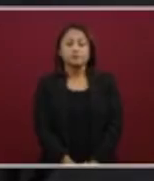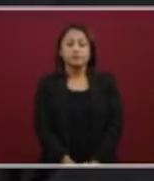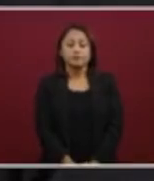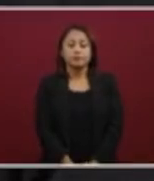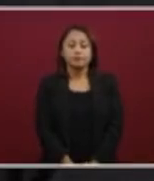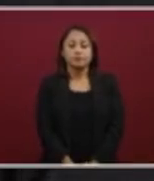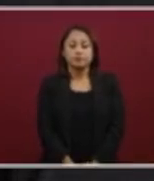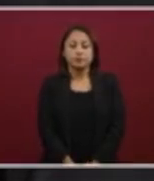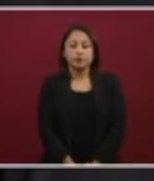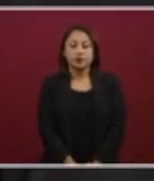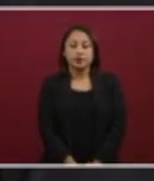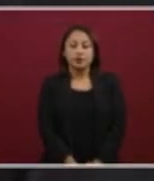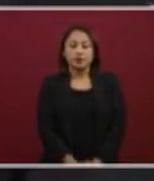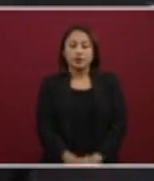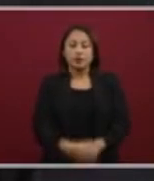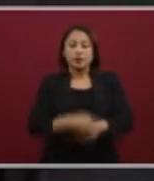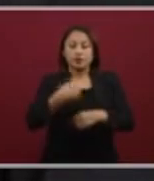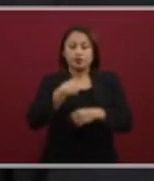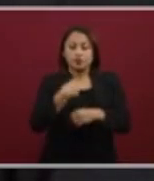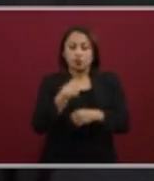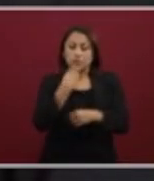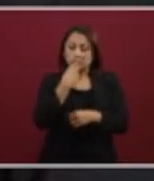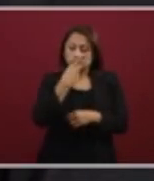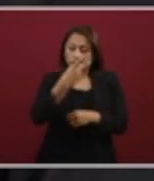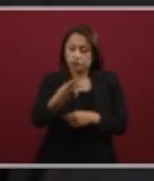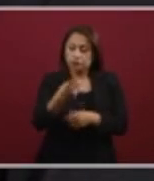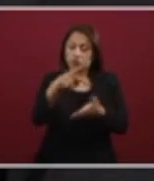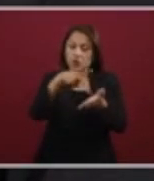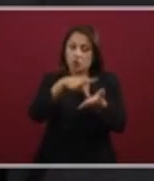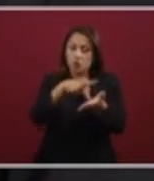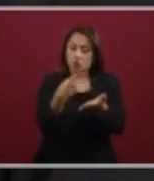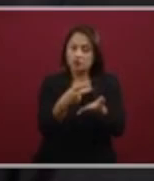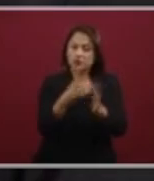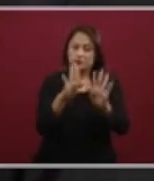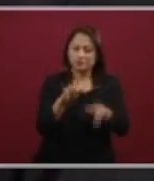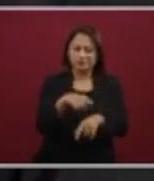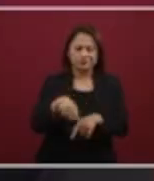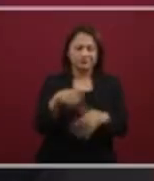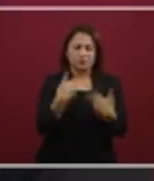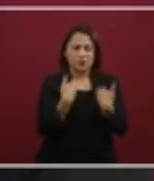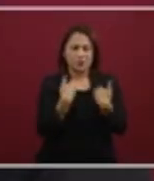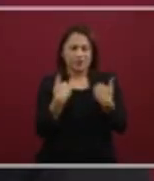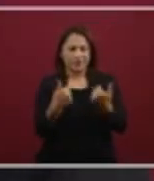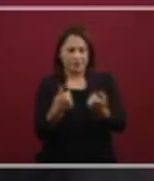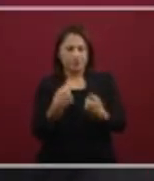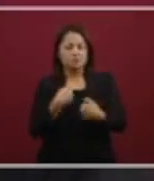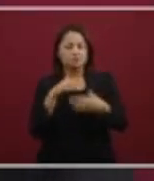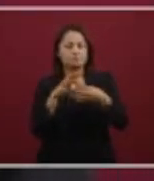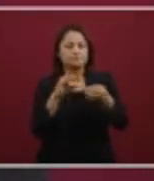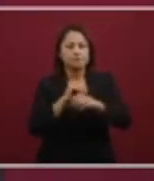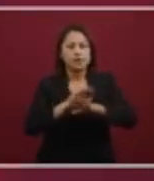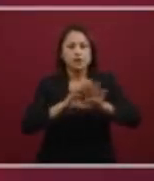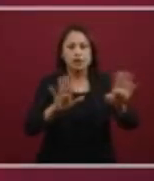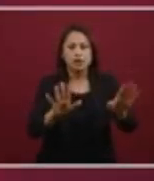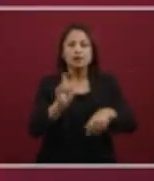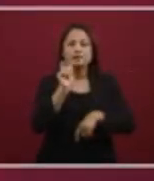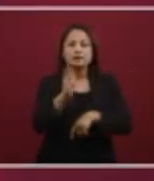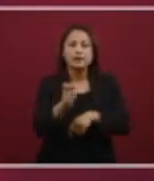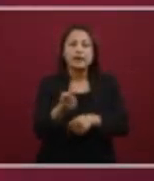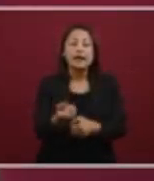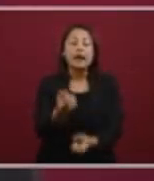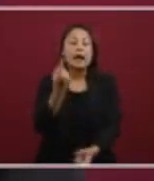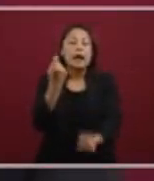lo voy a volver a decir, que parece que no se entiende. Hay presiones,